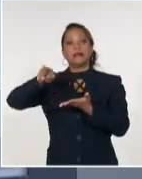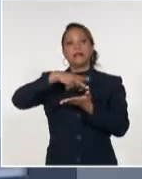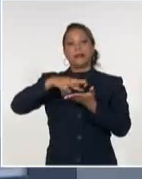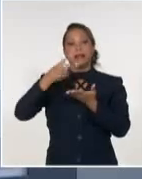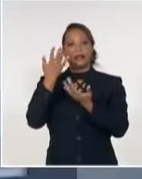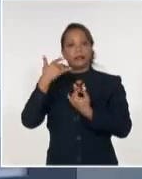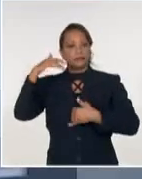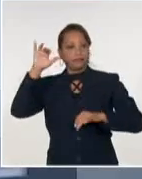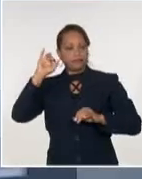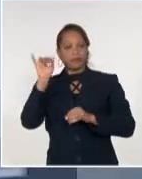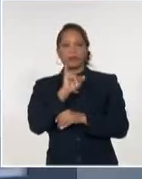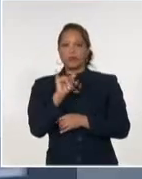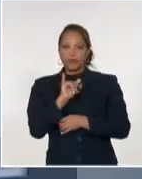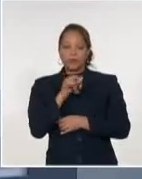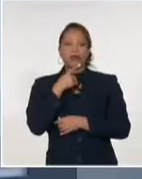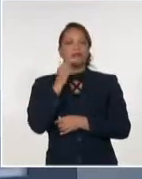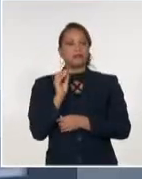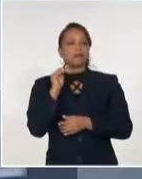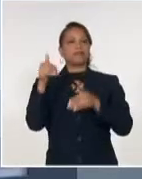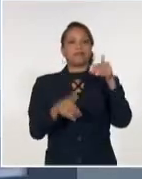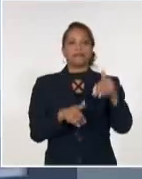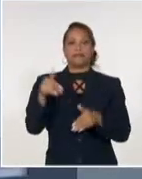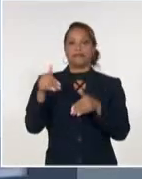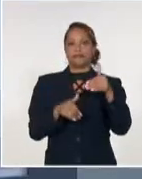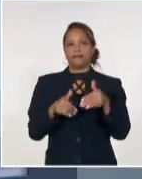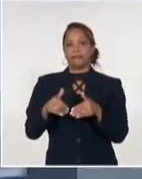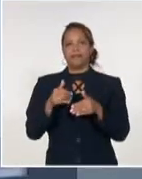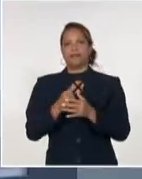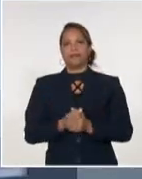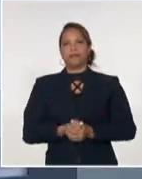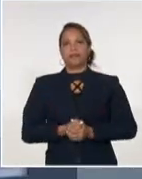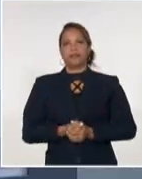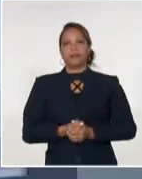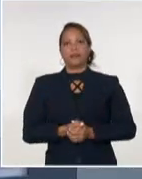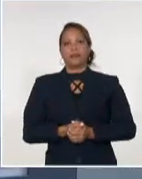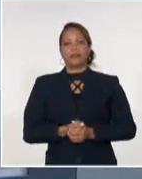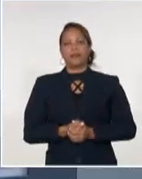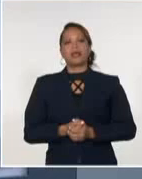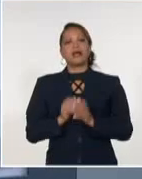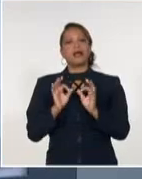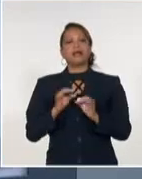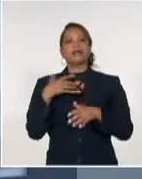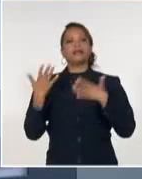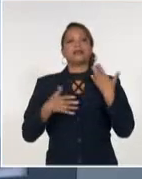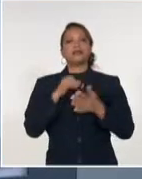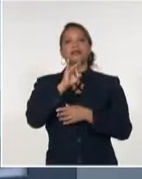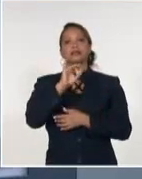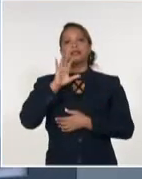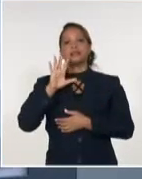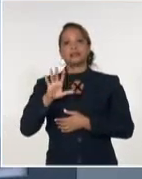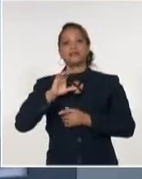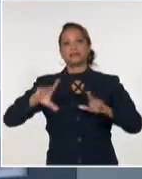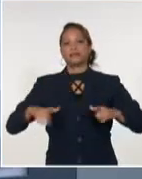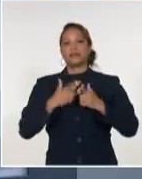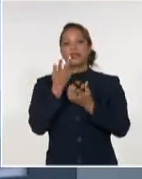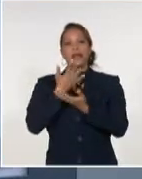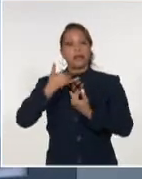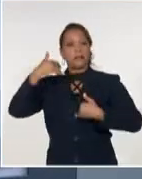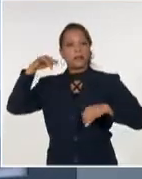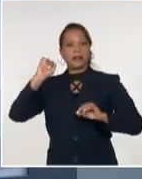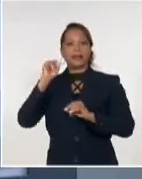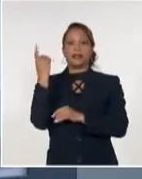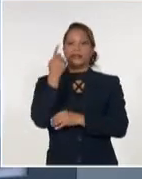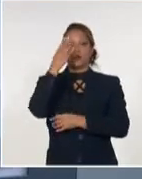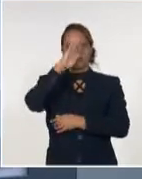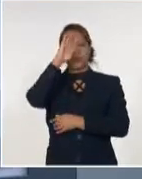Cubana, dentro de las tantas dedicatorias que tiene, motivaciones, este es justamente el 75 aniversario del Ballet Nacional de Cuba, y ese 20 de octubre tuvo una